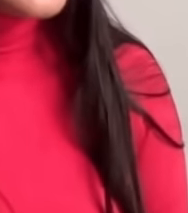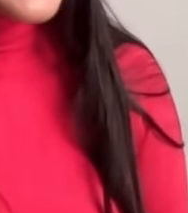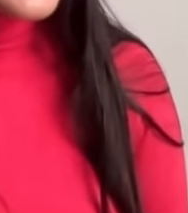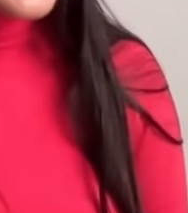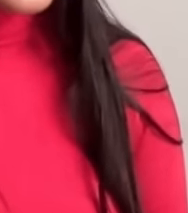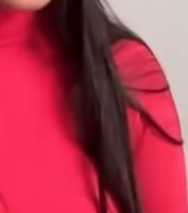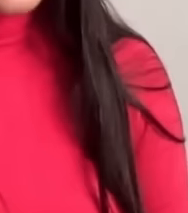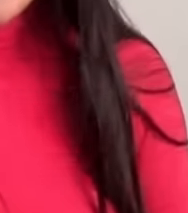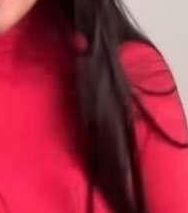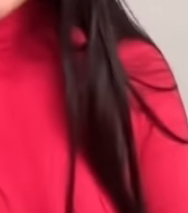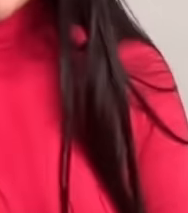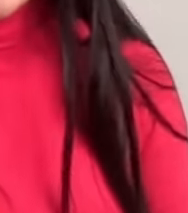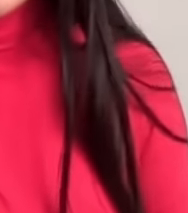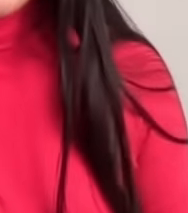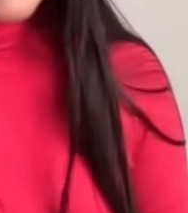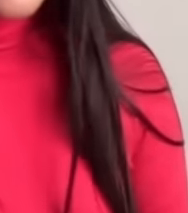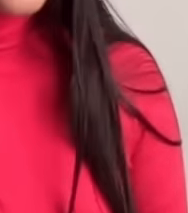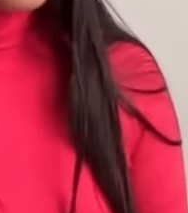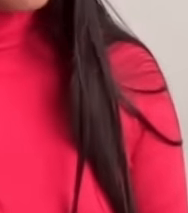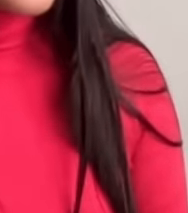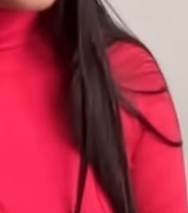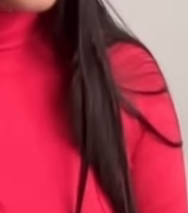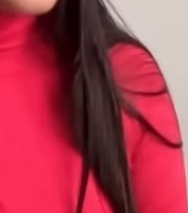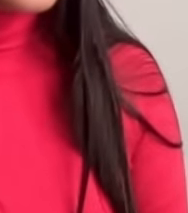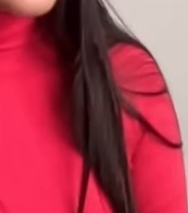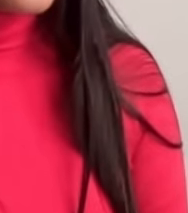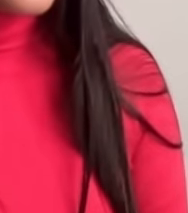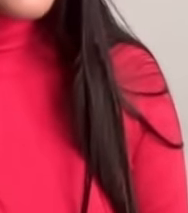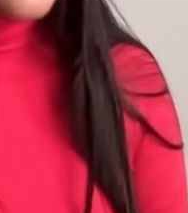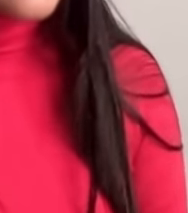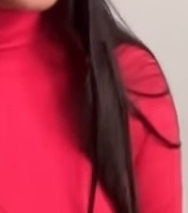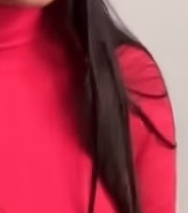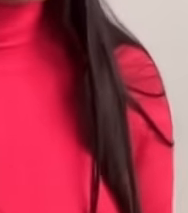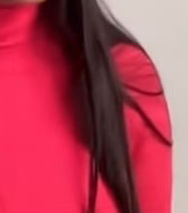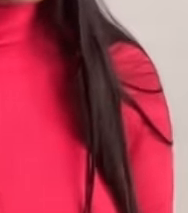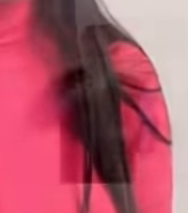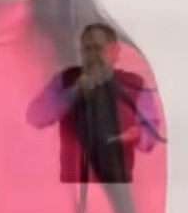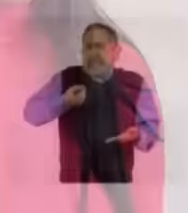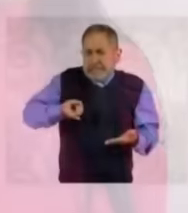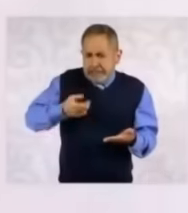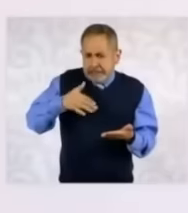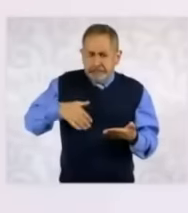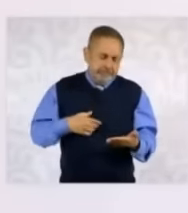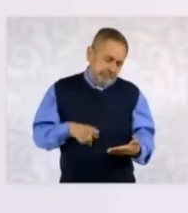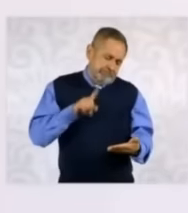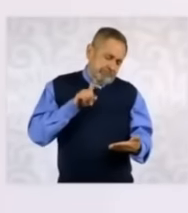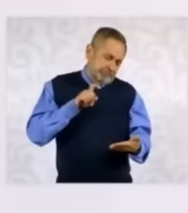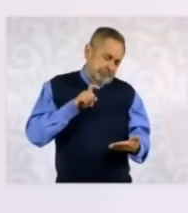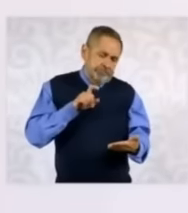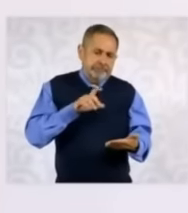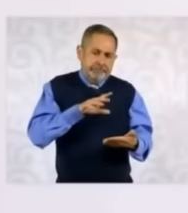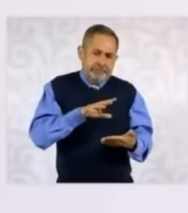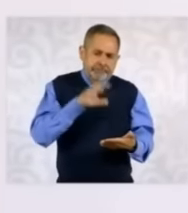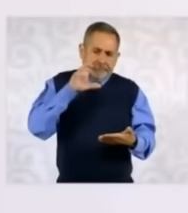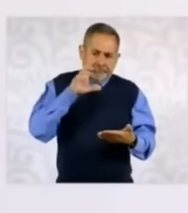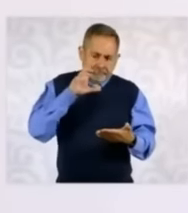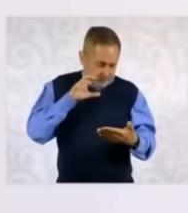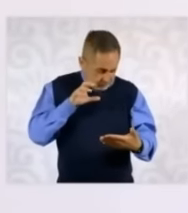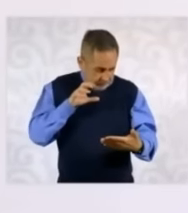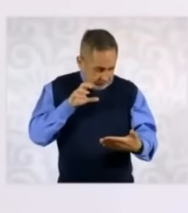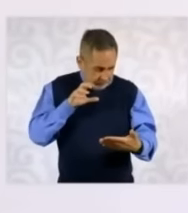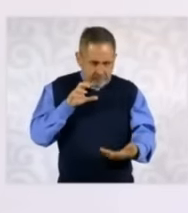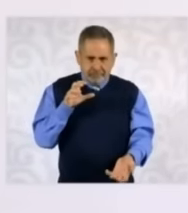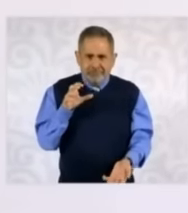presidenta que llegó esta tan esperada notificación de la impugnación de la Reforma al poder judicial que llegó el día de